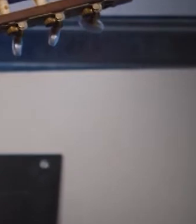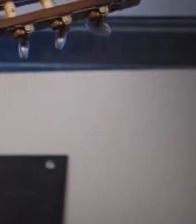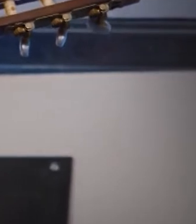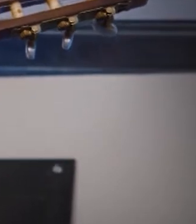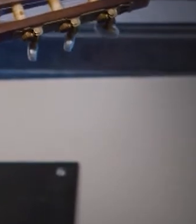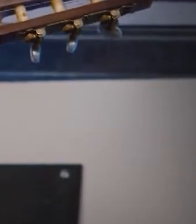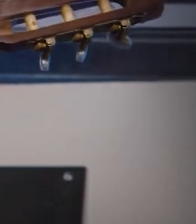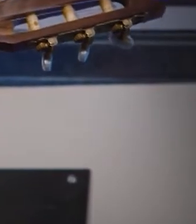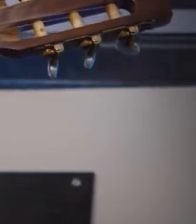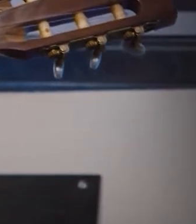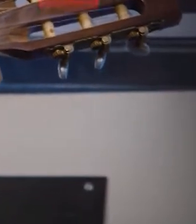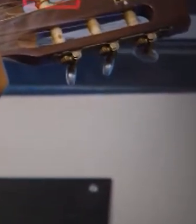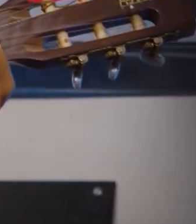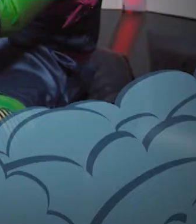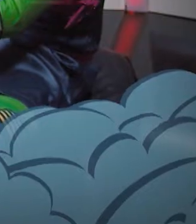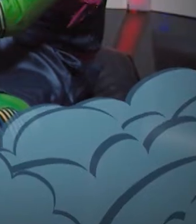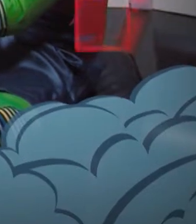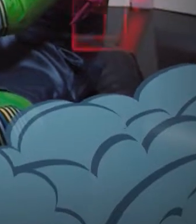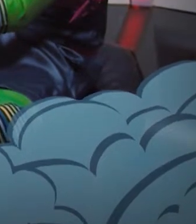Oh, oh, oh,